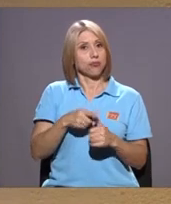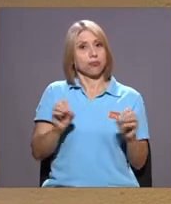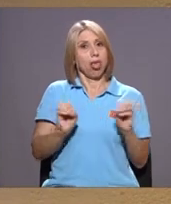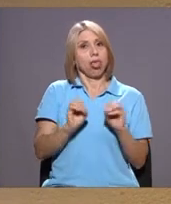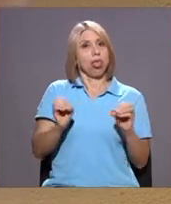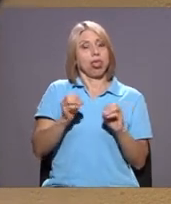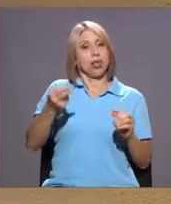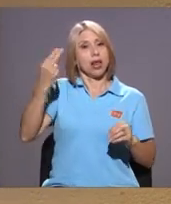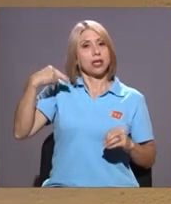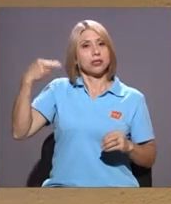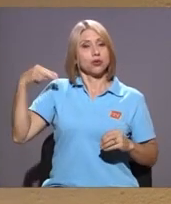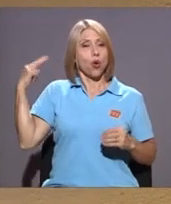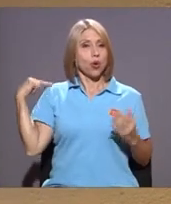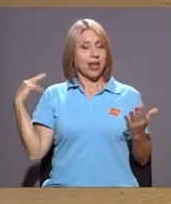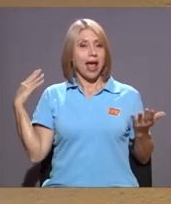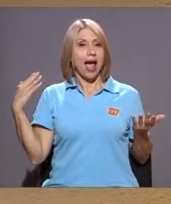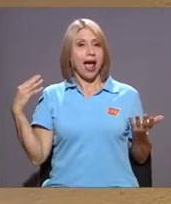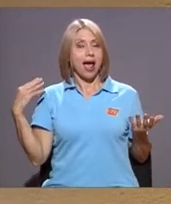de